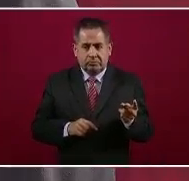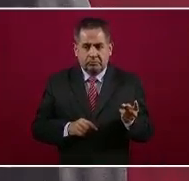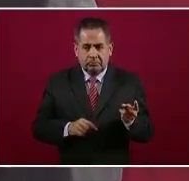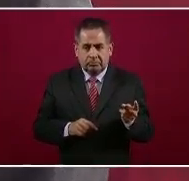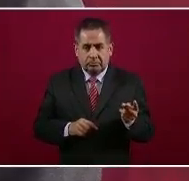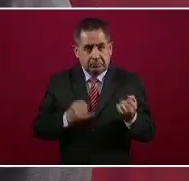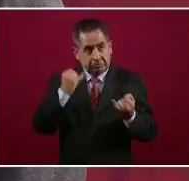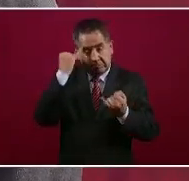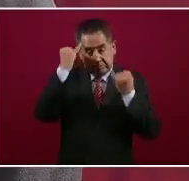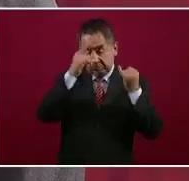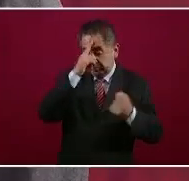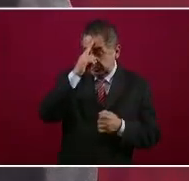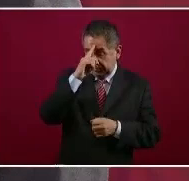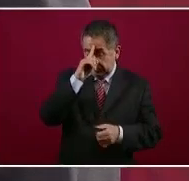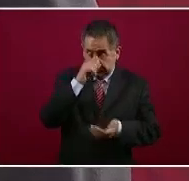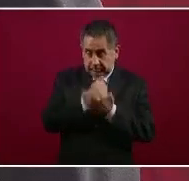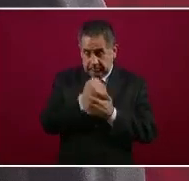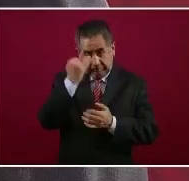ideologizados